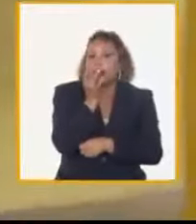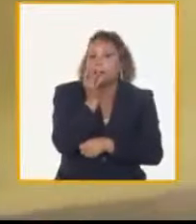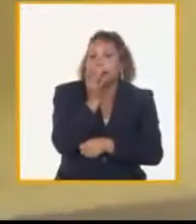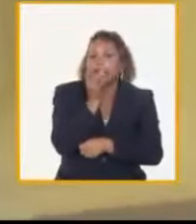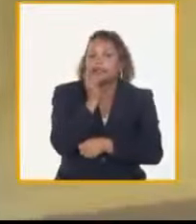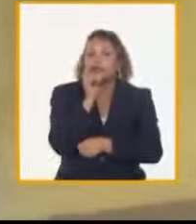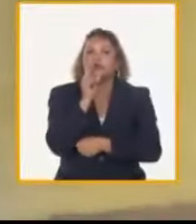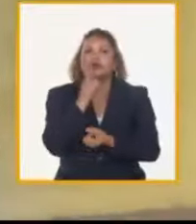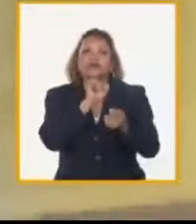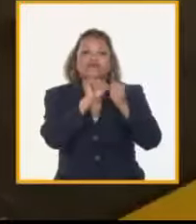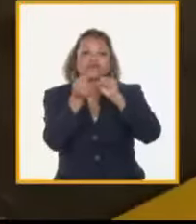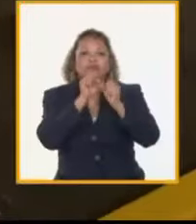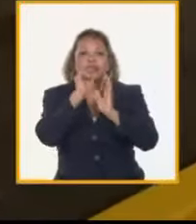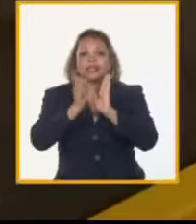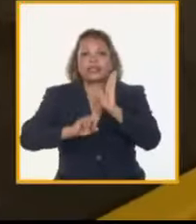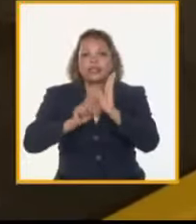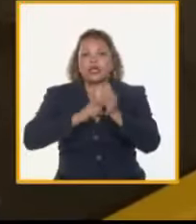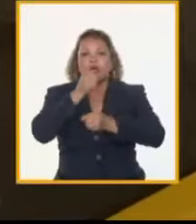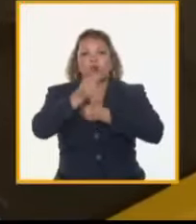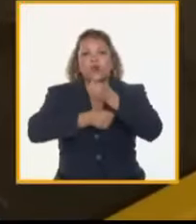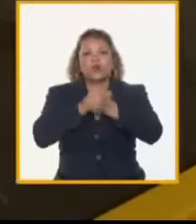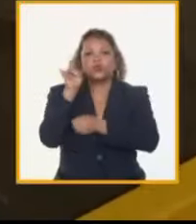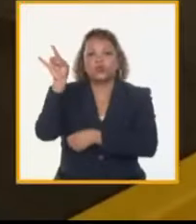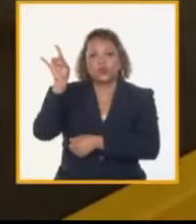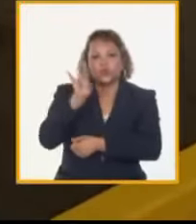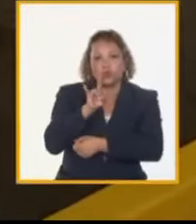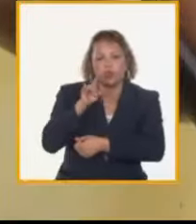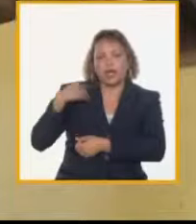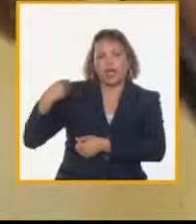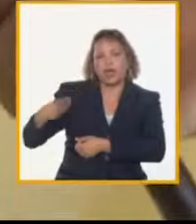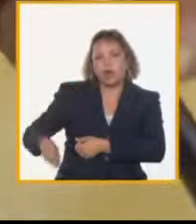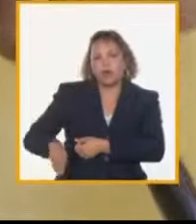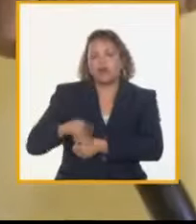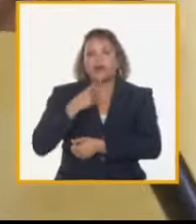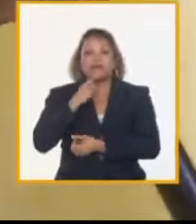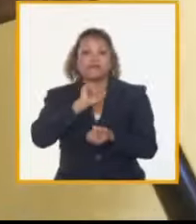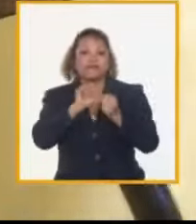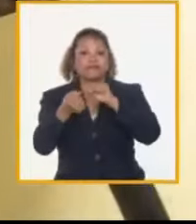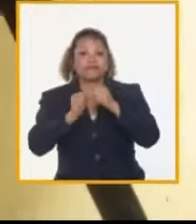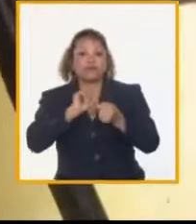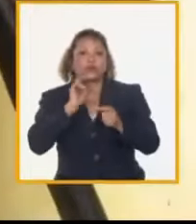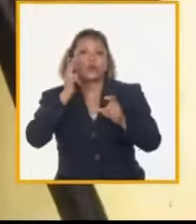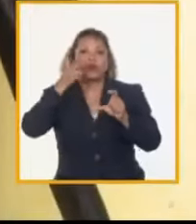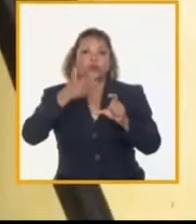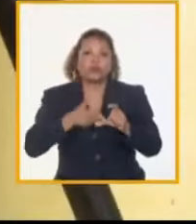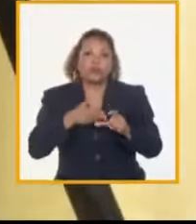uso de la energía renovable. Dicha alternativa ahorra combustible y genera fuente de empleos,